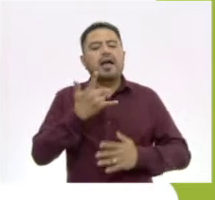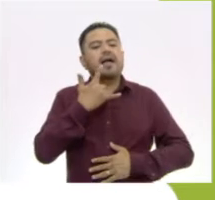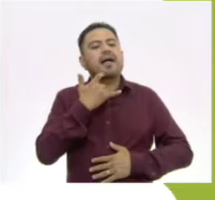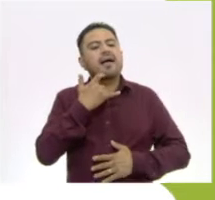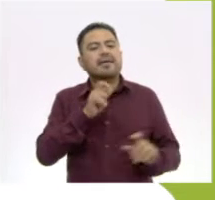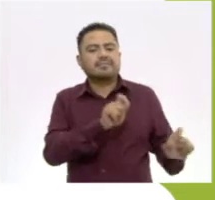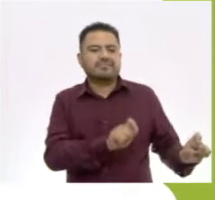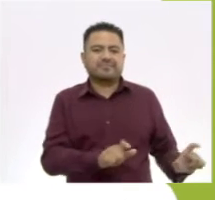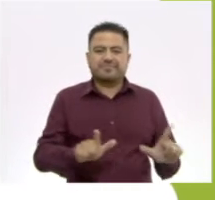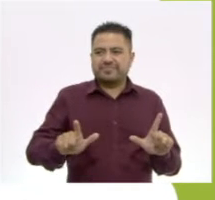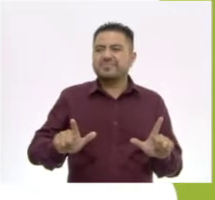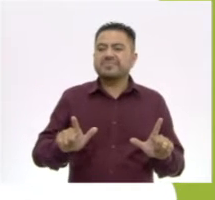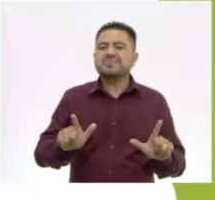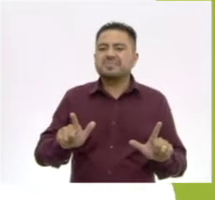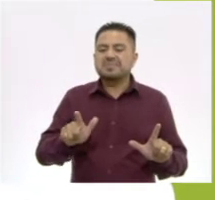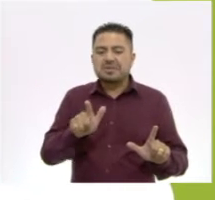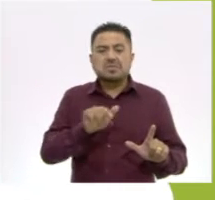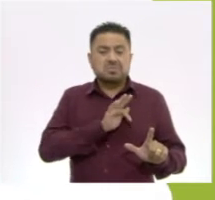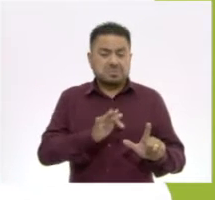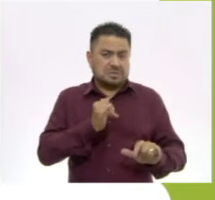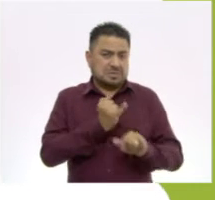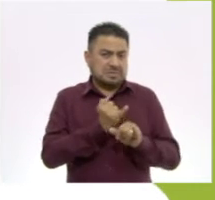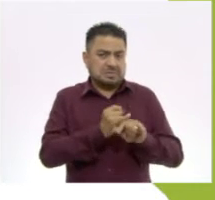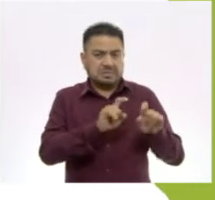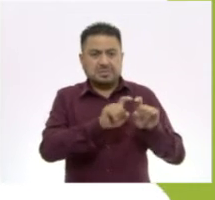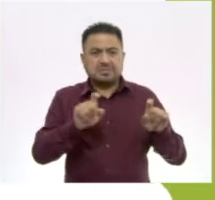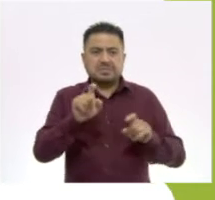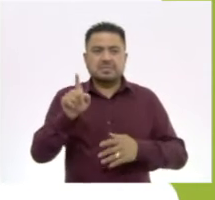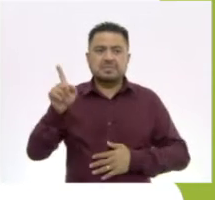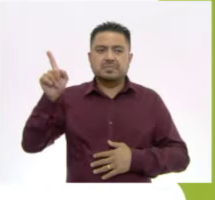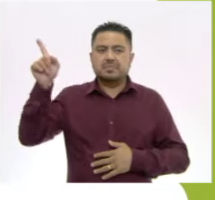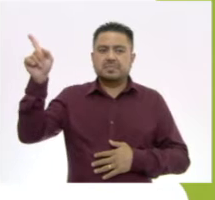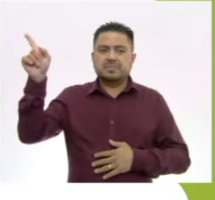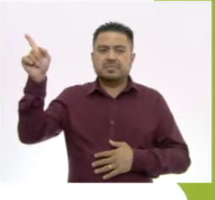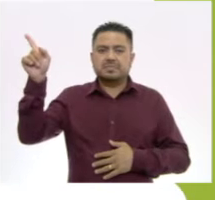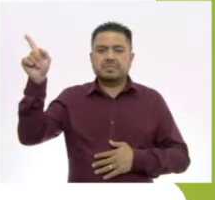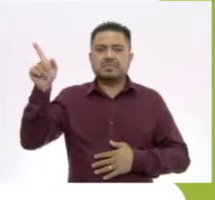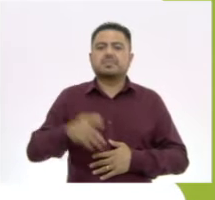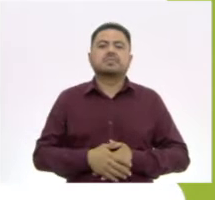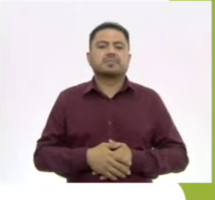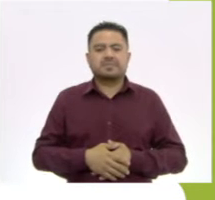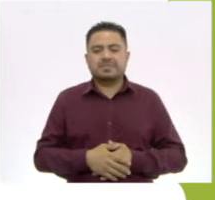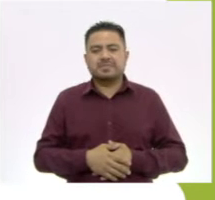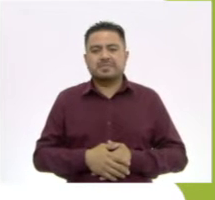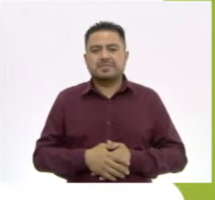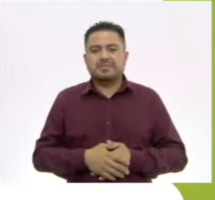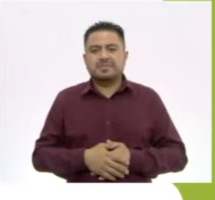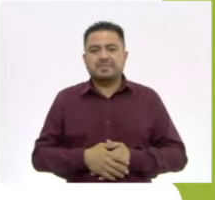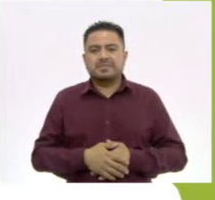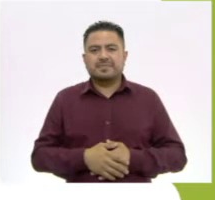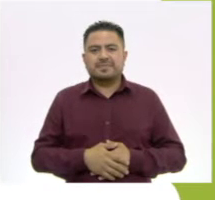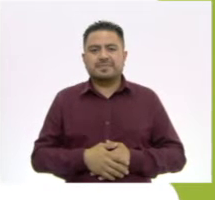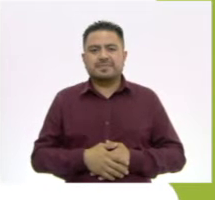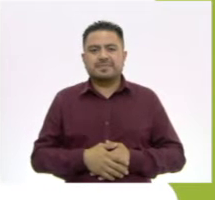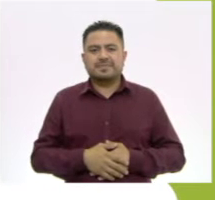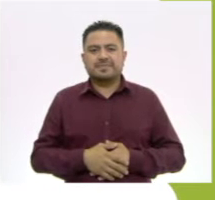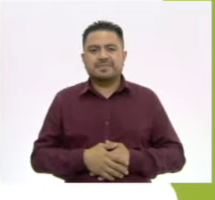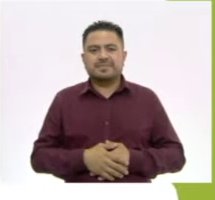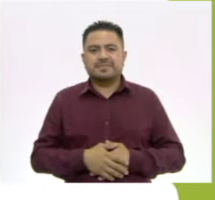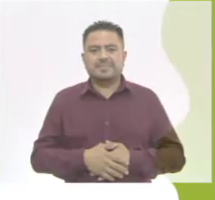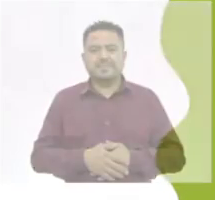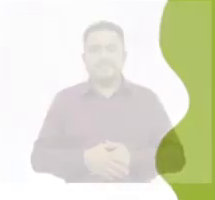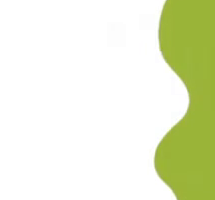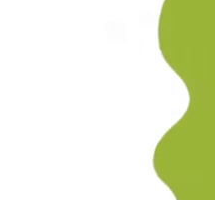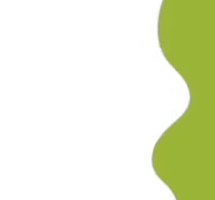ver los programas de aprende en casa los puedes encontrar en la siguiente liga aprende en casa punto set punto gob.mx